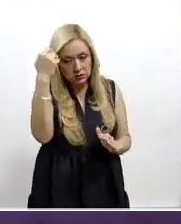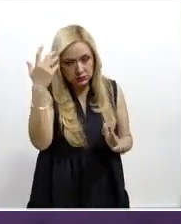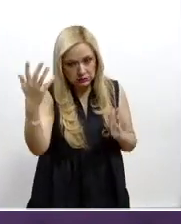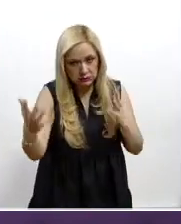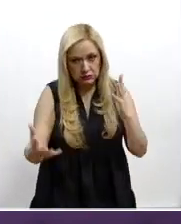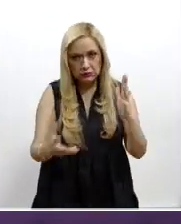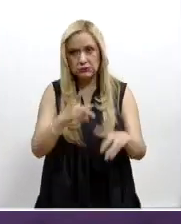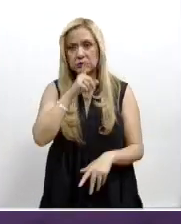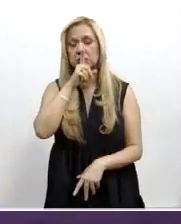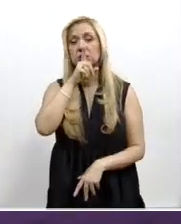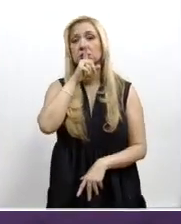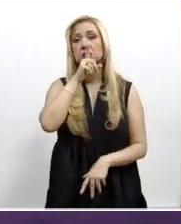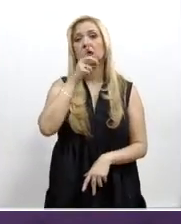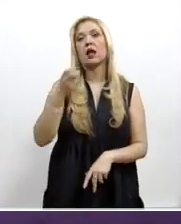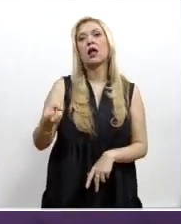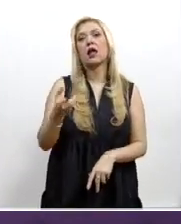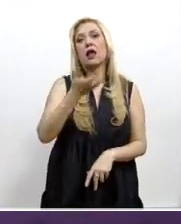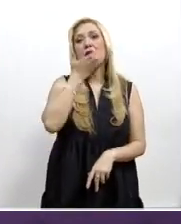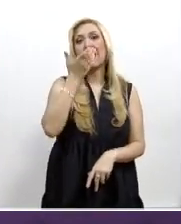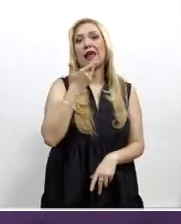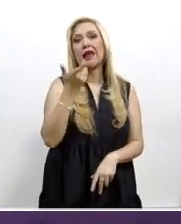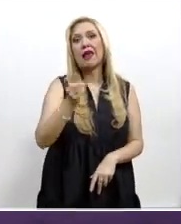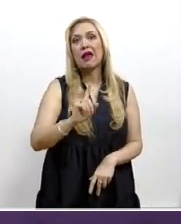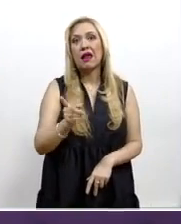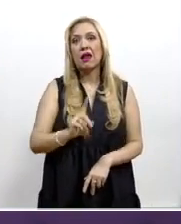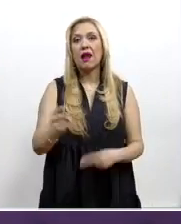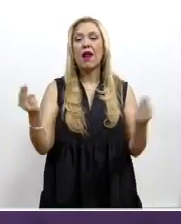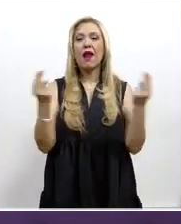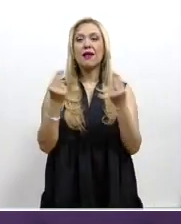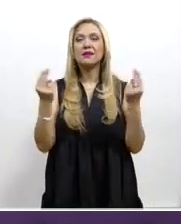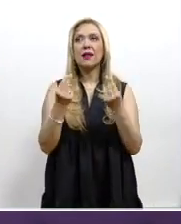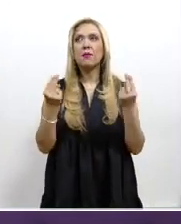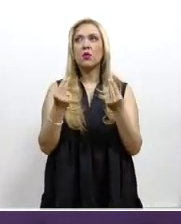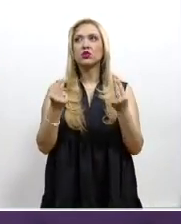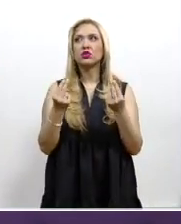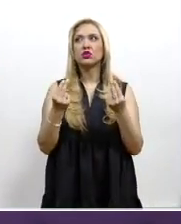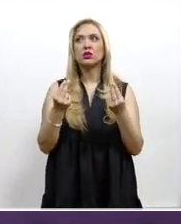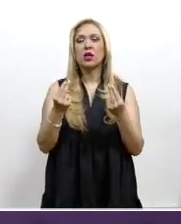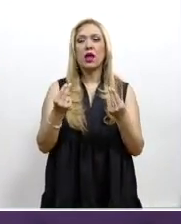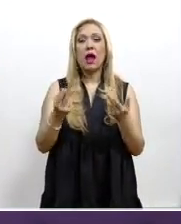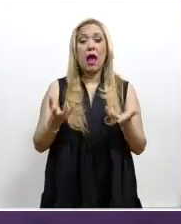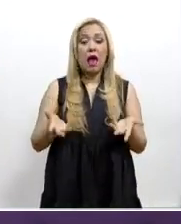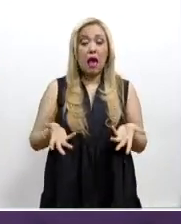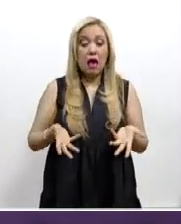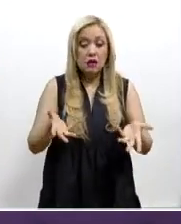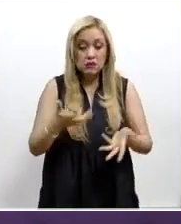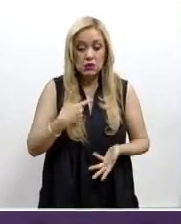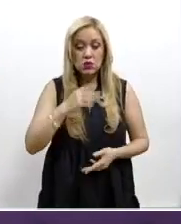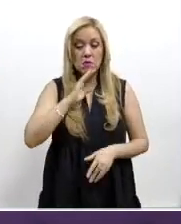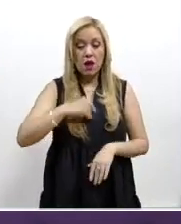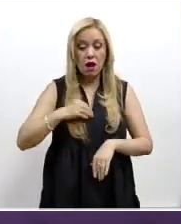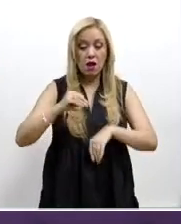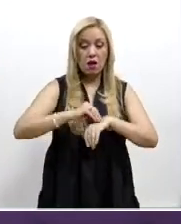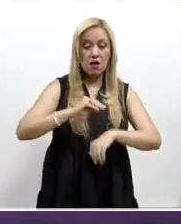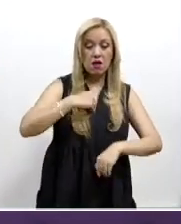construcción cultural, puesto que no necesitamos conductas, sino que la propia determinación de la normalidad bajo las referencias androcéntricas